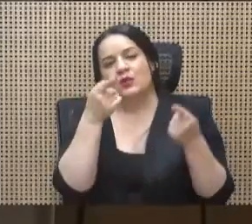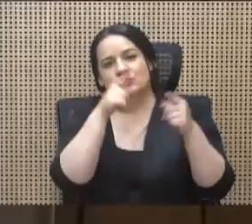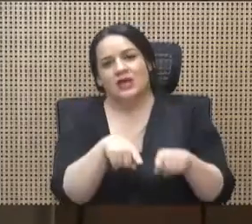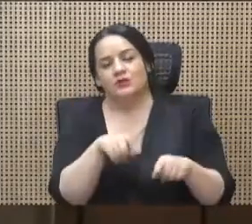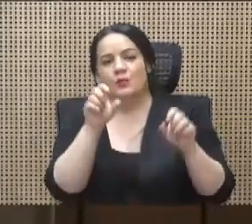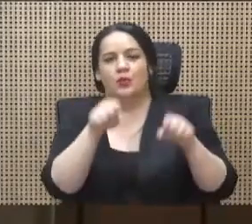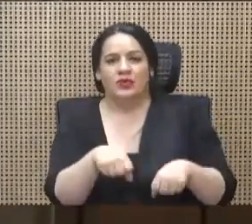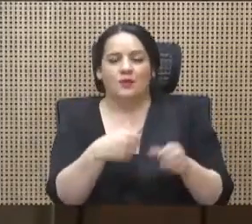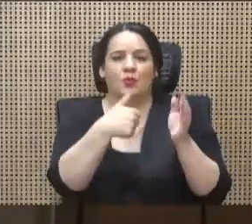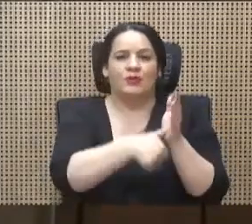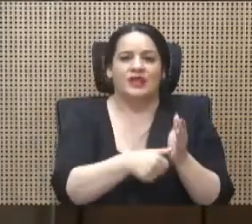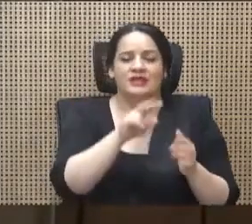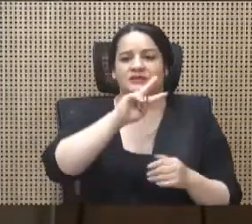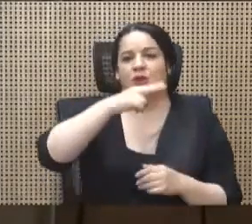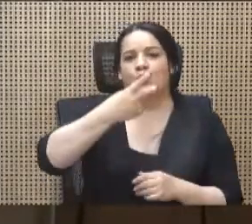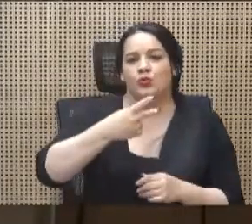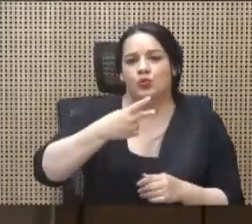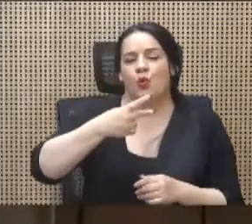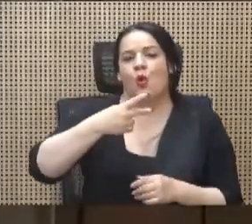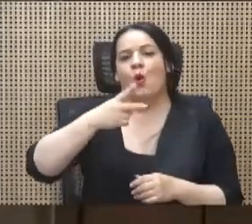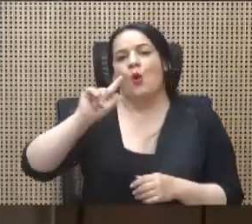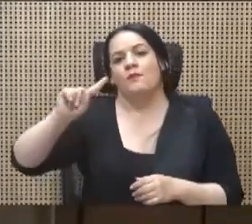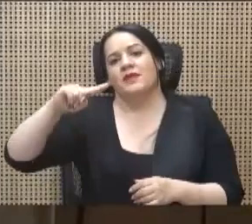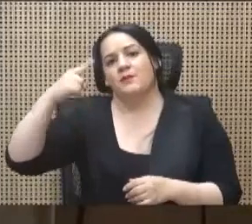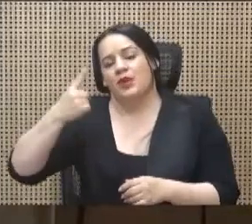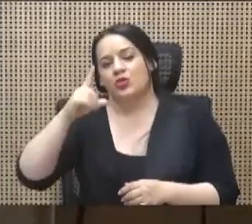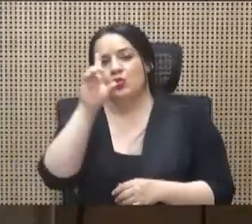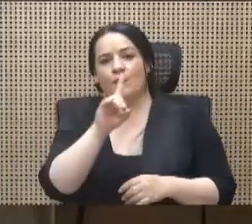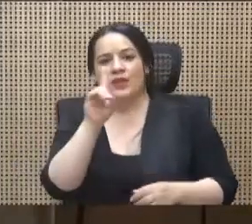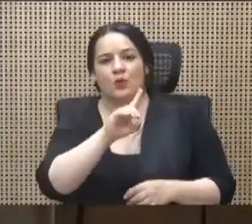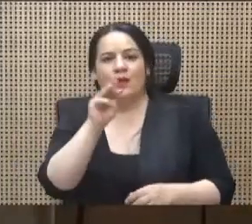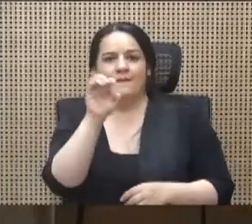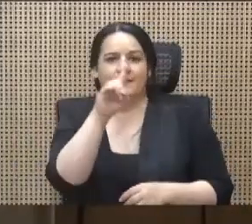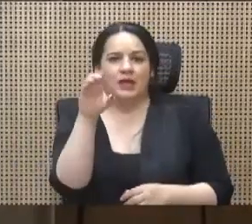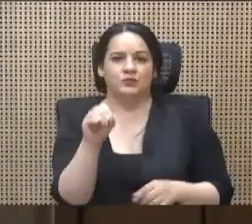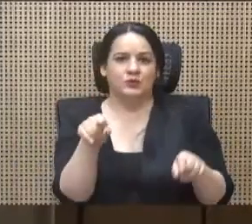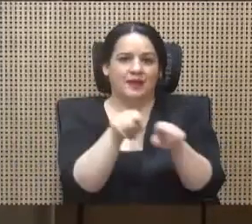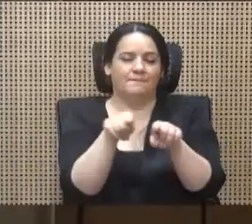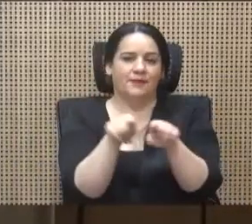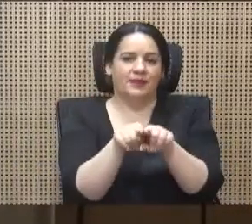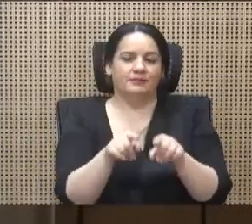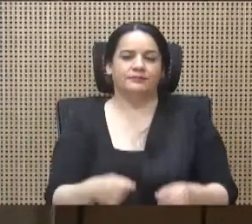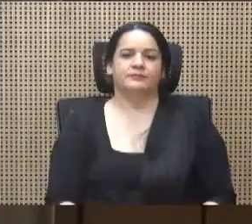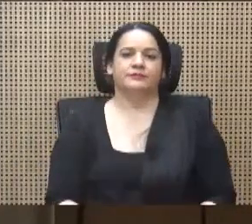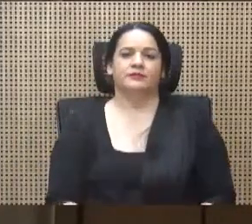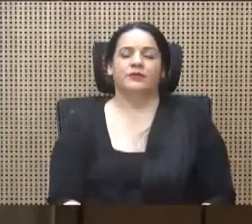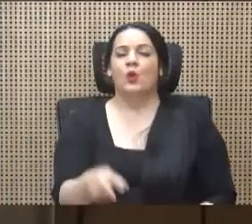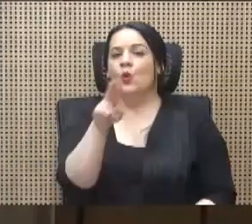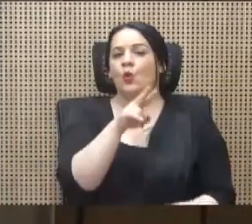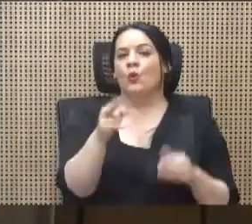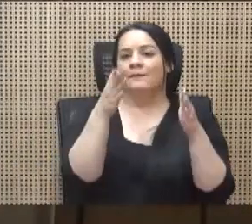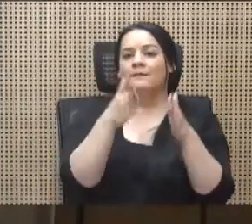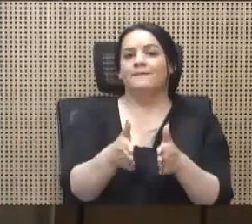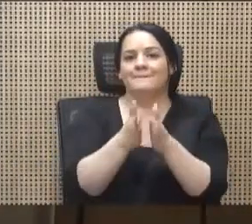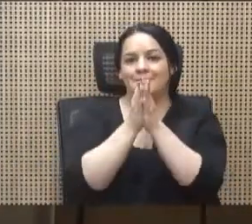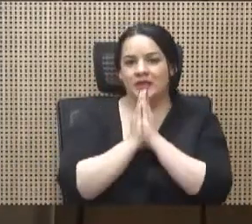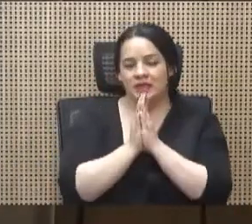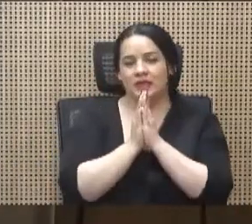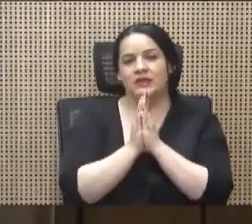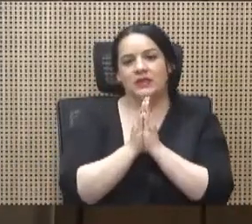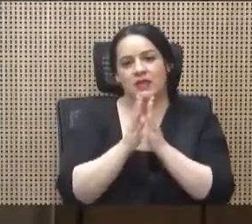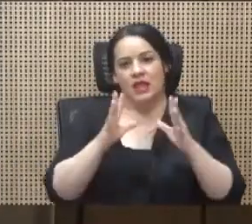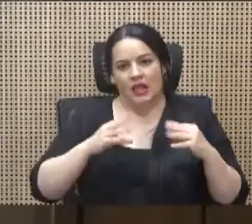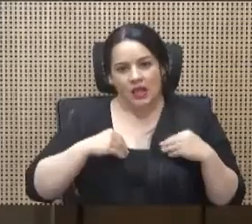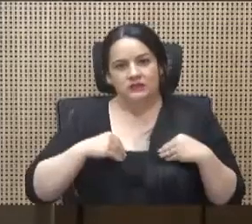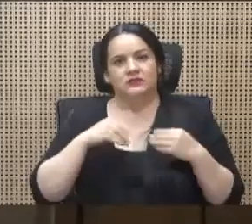o el el domingo de marzo también de manera que compañeros pedirles que se acoja este